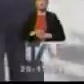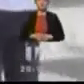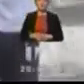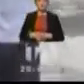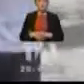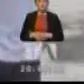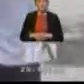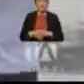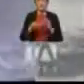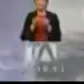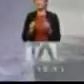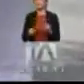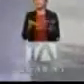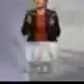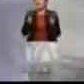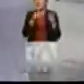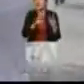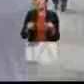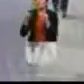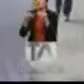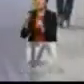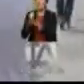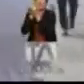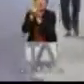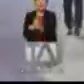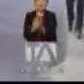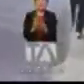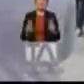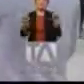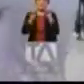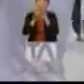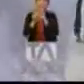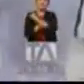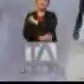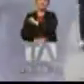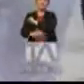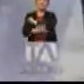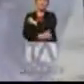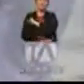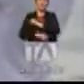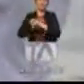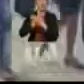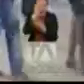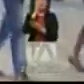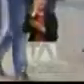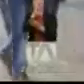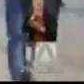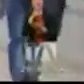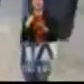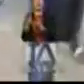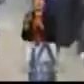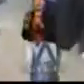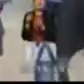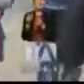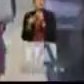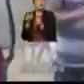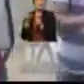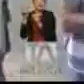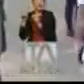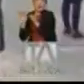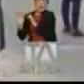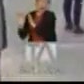por Migración Colombia lo llevaron a comprometer ayuda del organismo a ese país para hacer frente a la continua llegada de